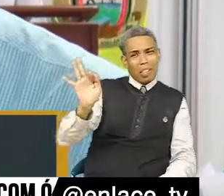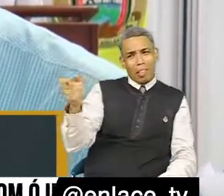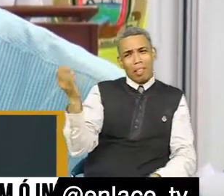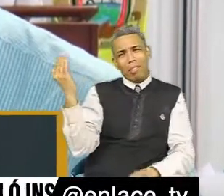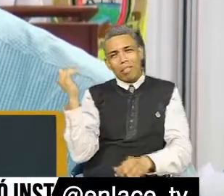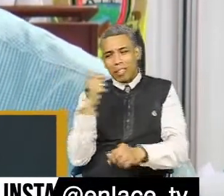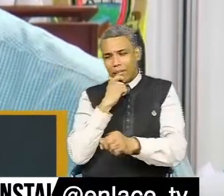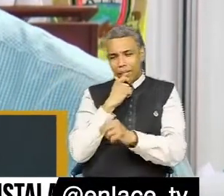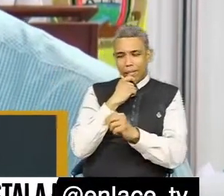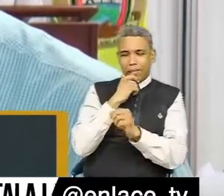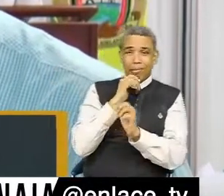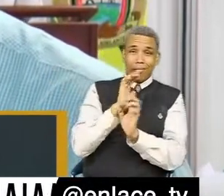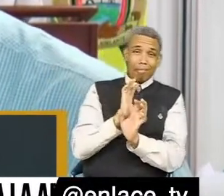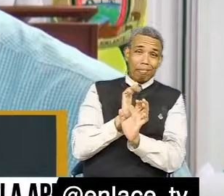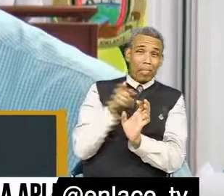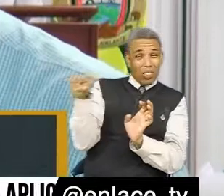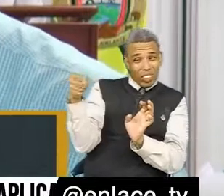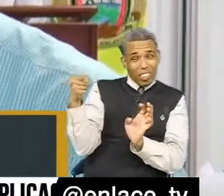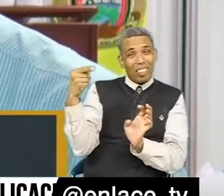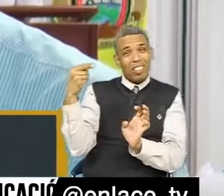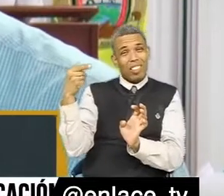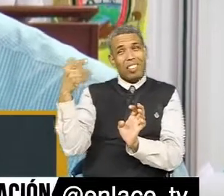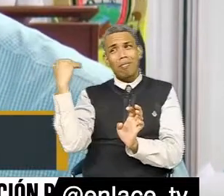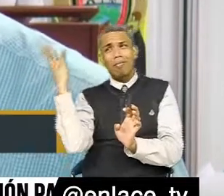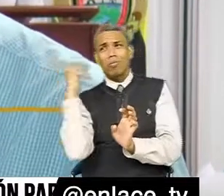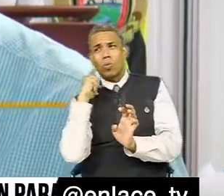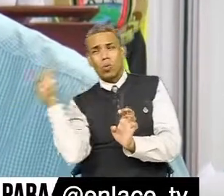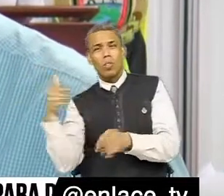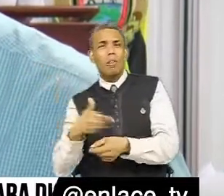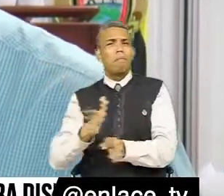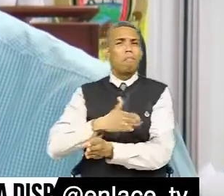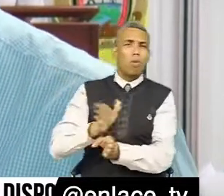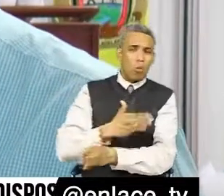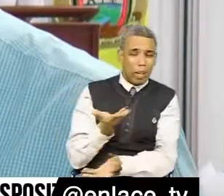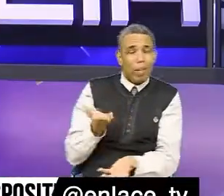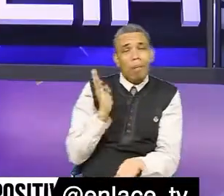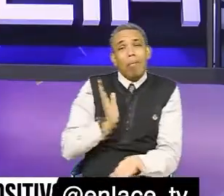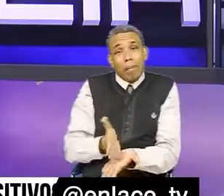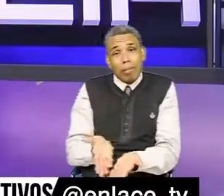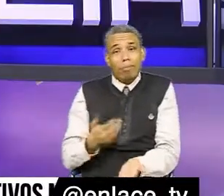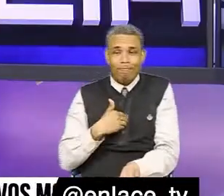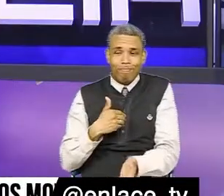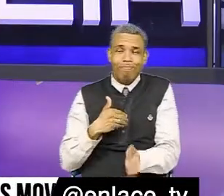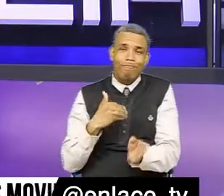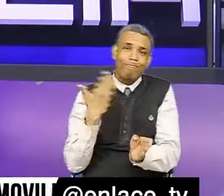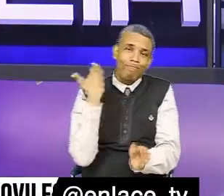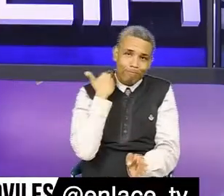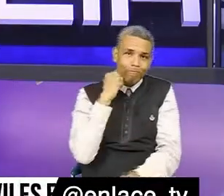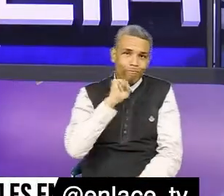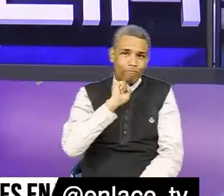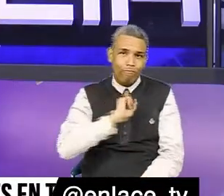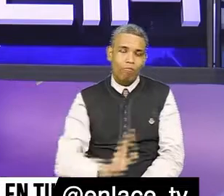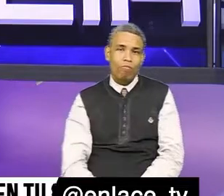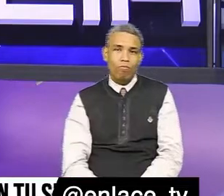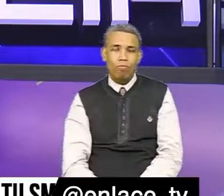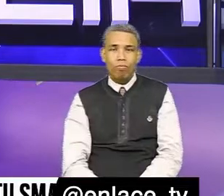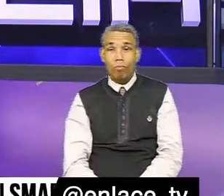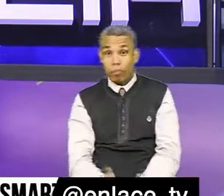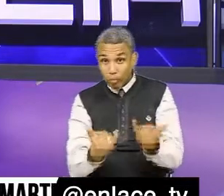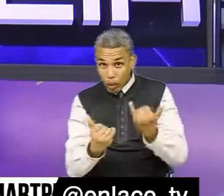y que resultaron desafortunadamente en contra de barrancabermeja muy ciertas conozcan imágenes y